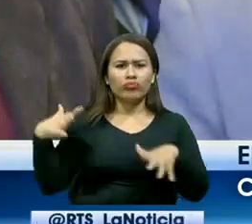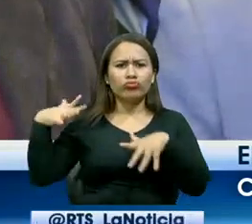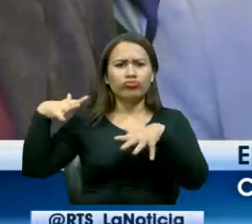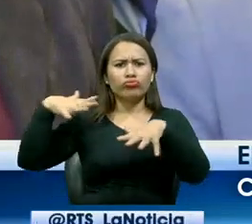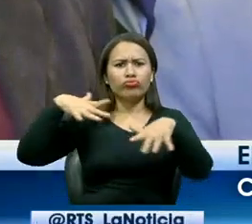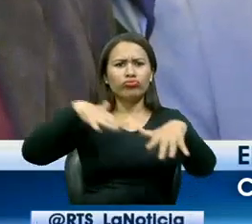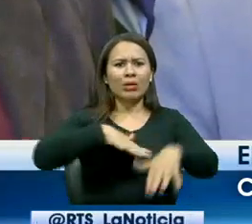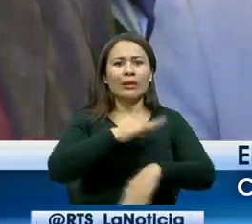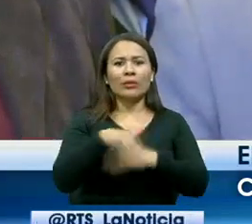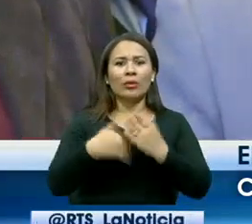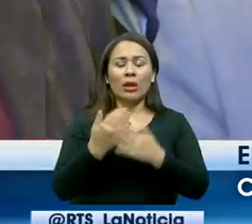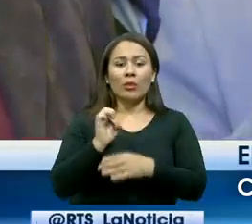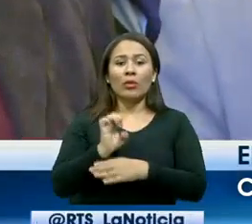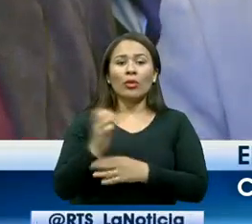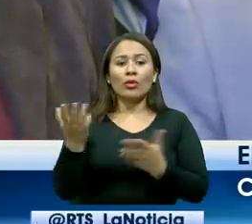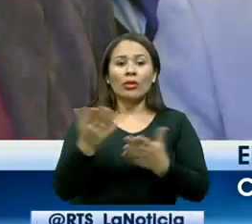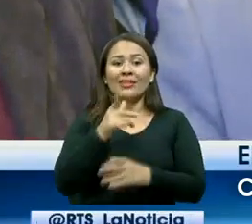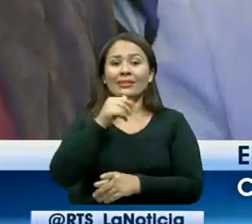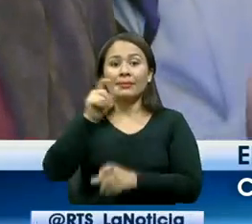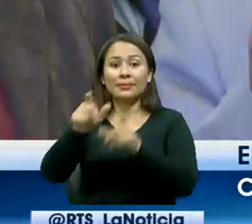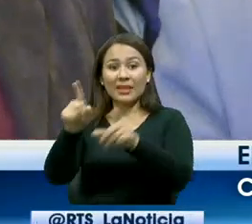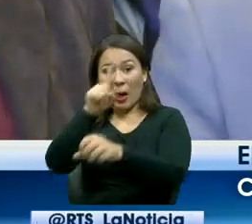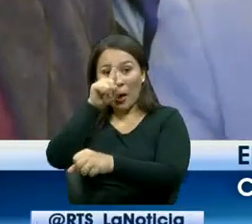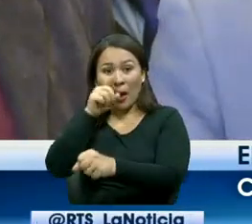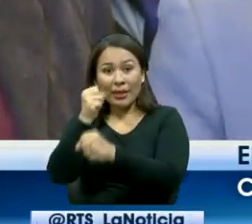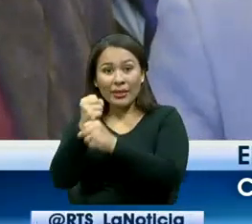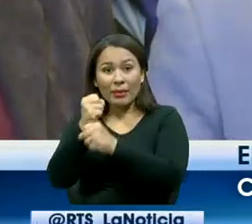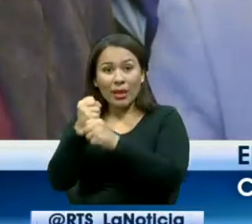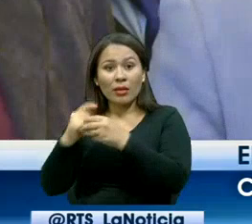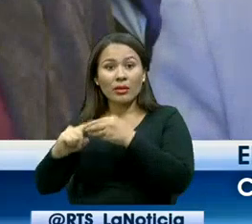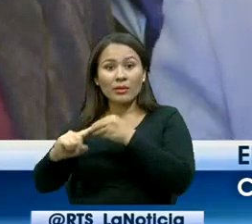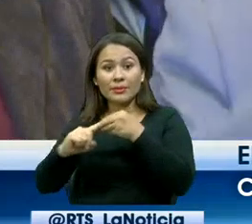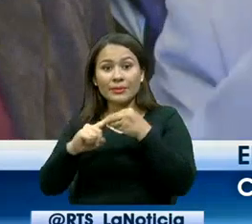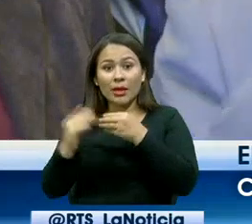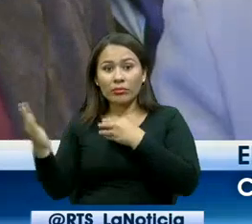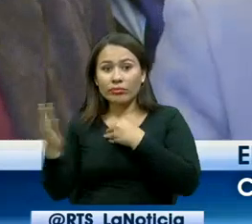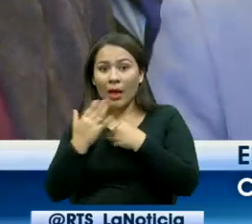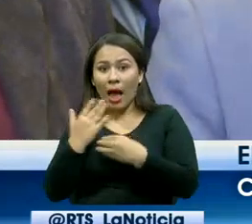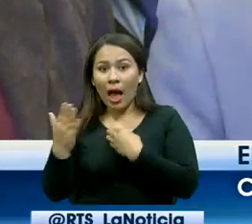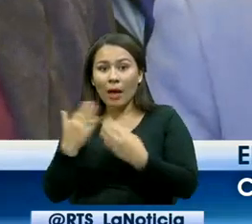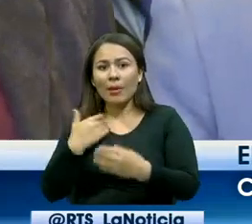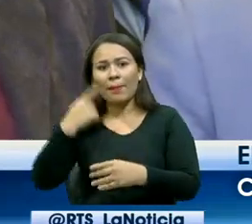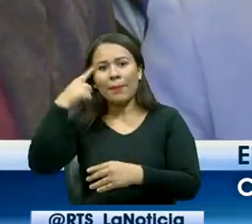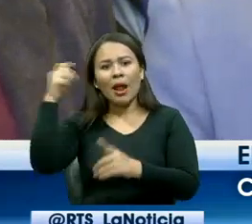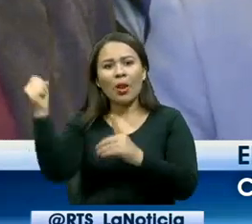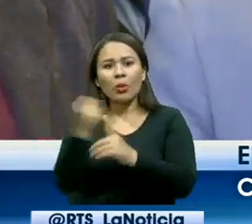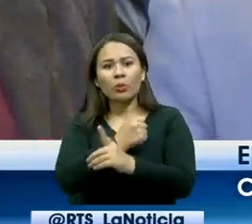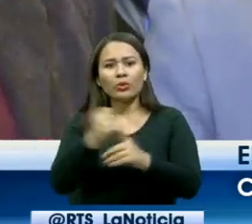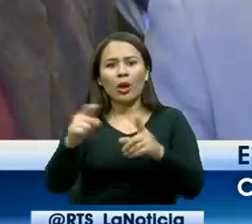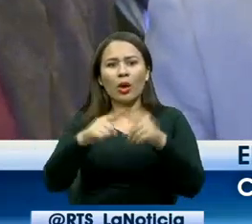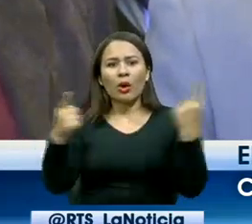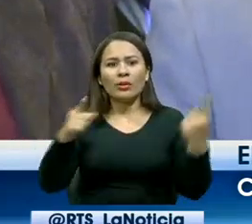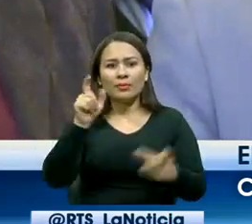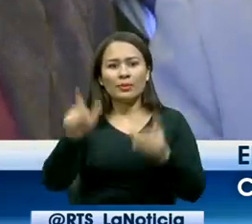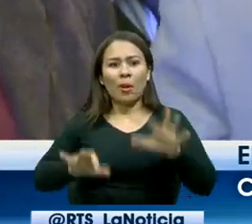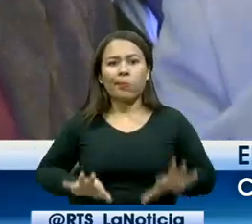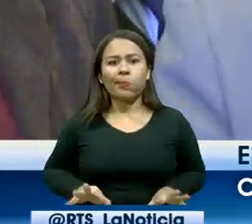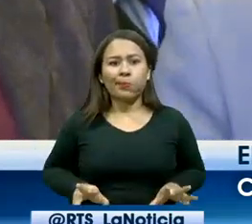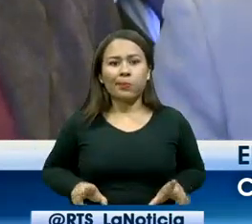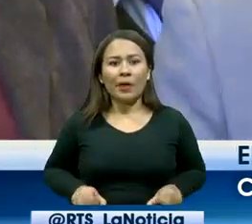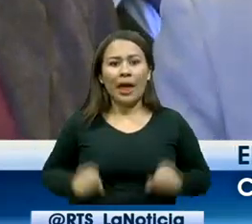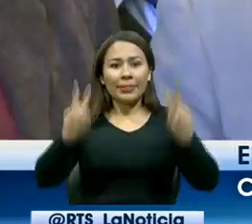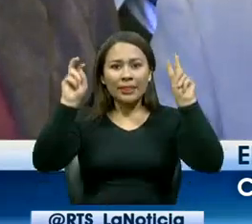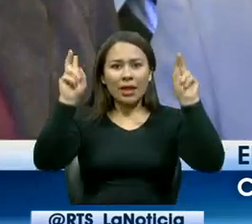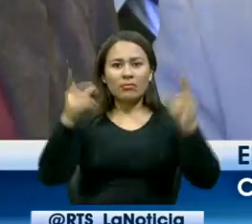nacional donde los trabajadores, los sectores sociales, combatiremos la corrupción, el tema de la